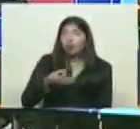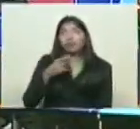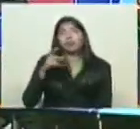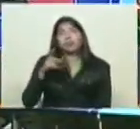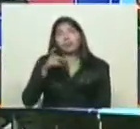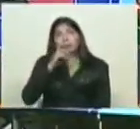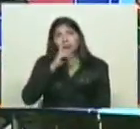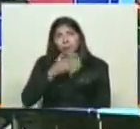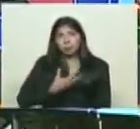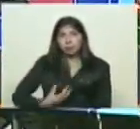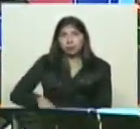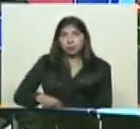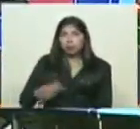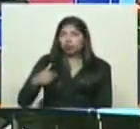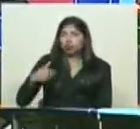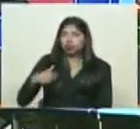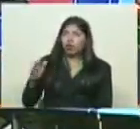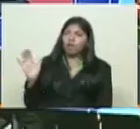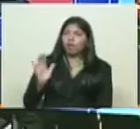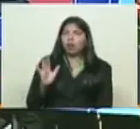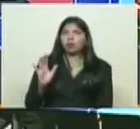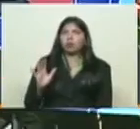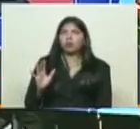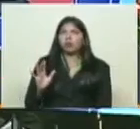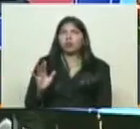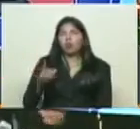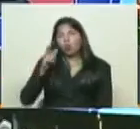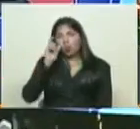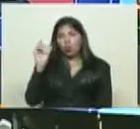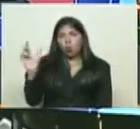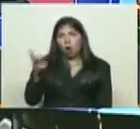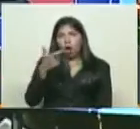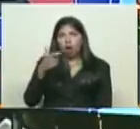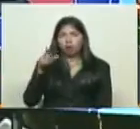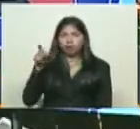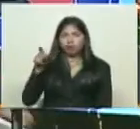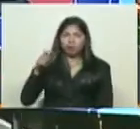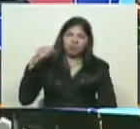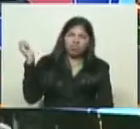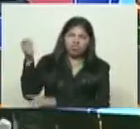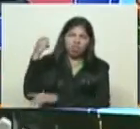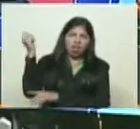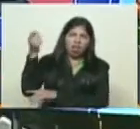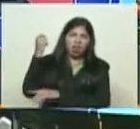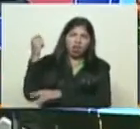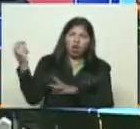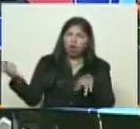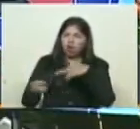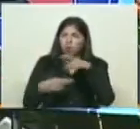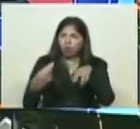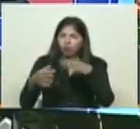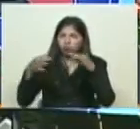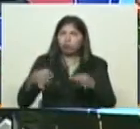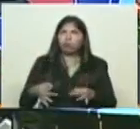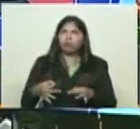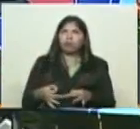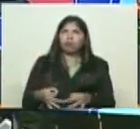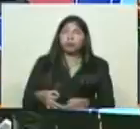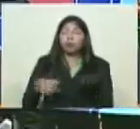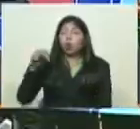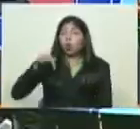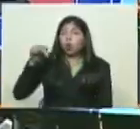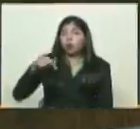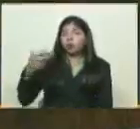del glorioso estado Guárico, un estado llanero, revolucionario, que hoy en